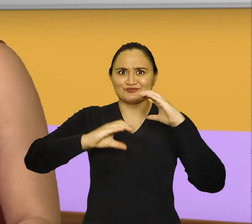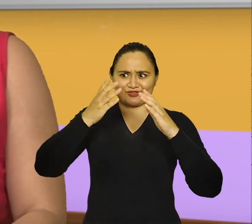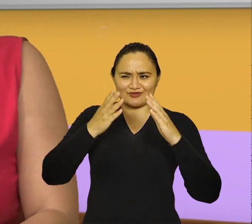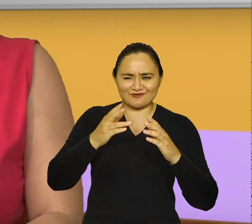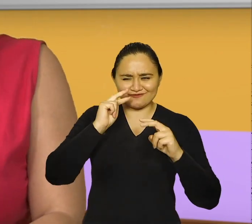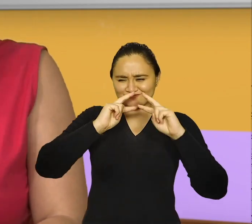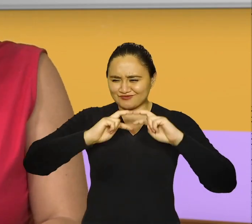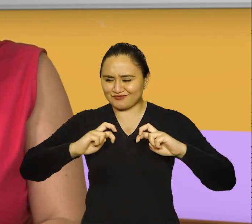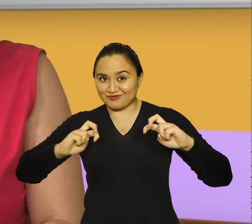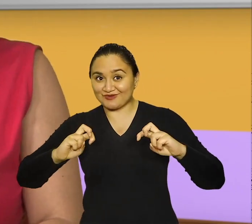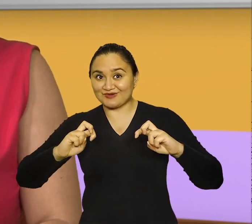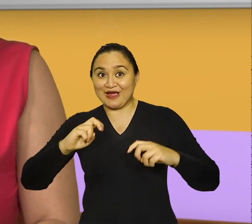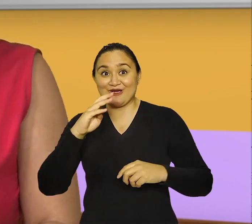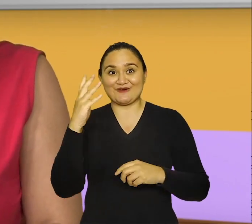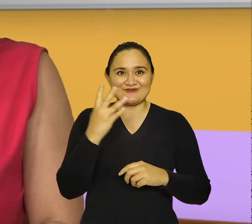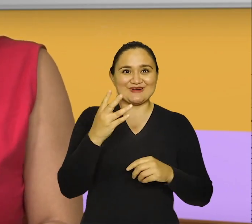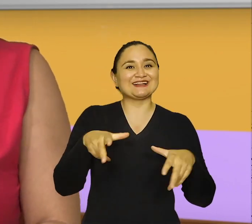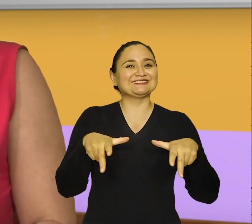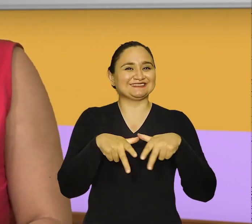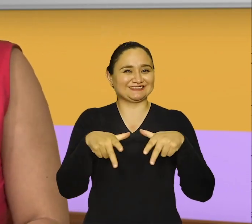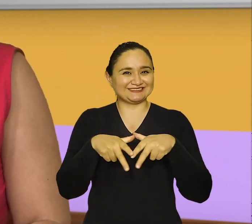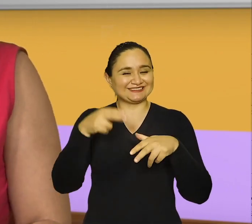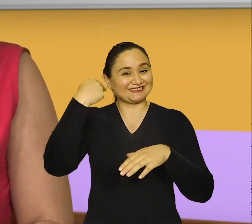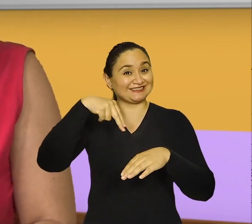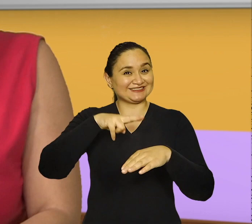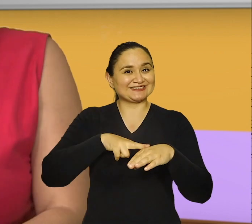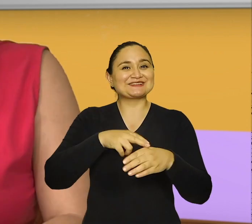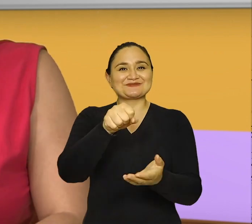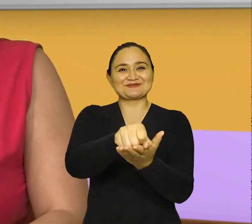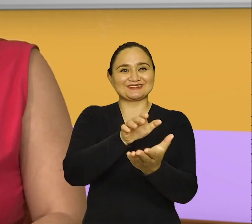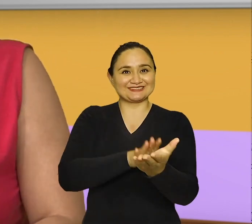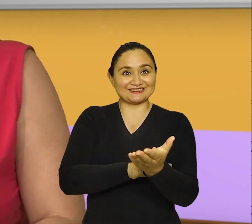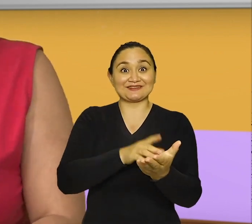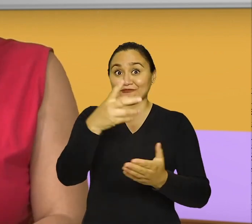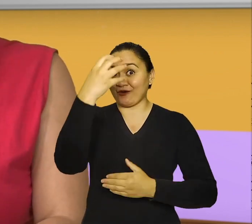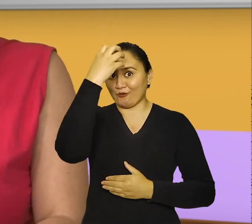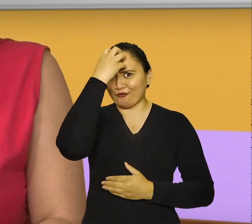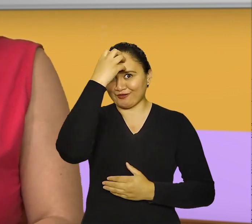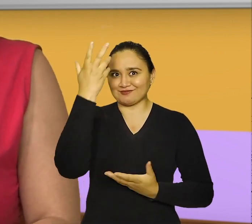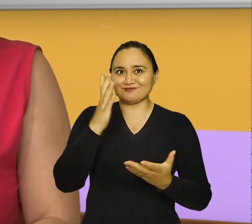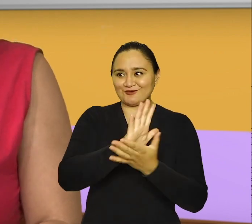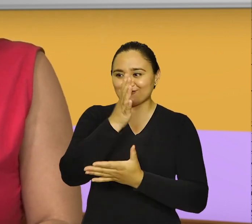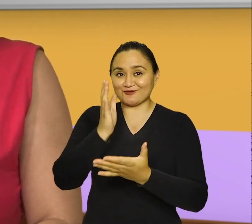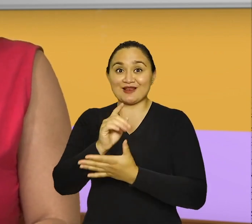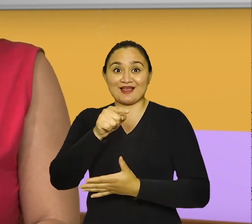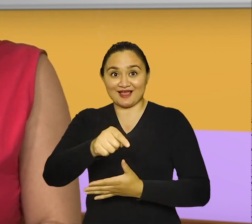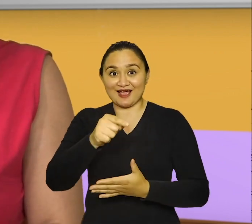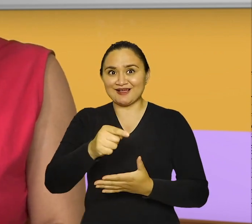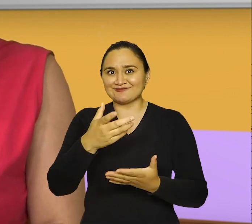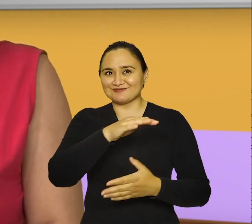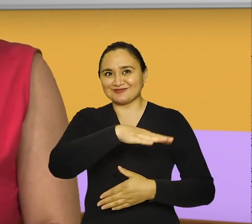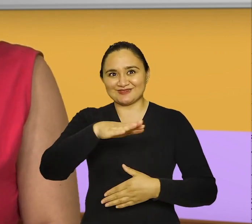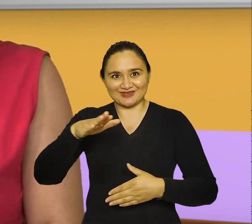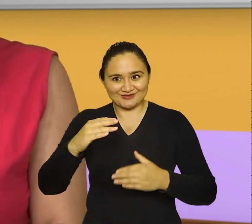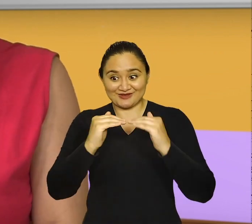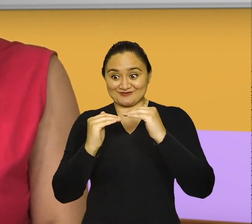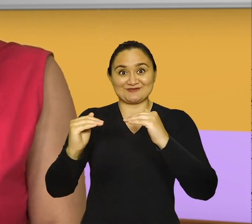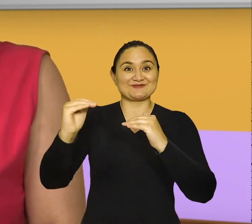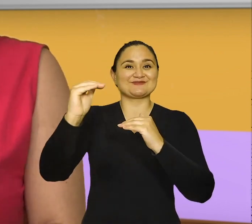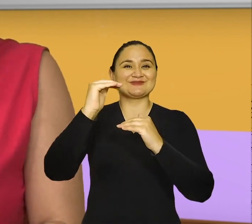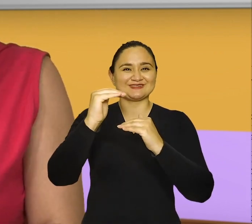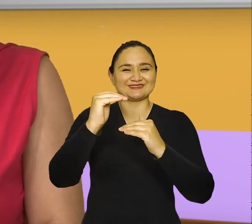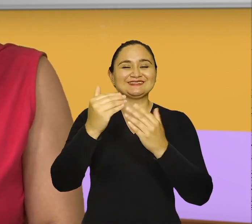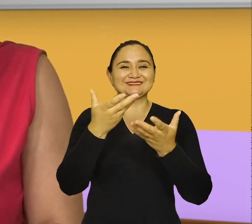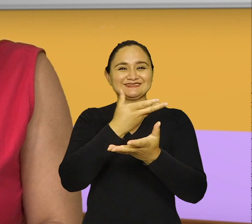científicos? La Cuarta Feria Nacional de Proyectos Escolares es un espacio en donde los estudiantes de Educación General Básica